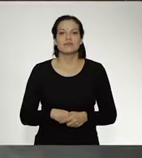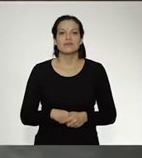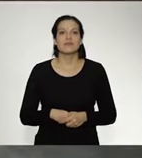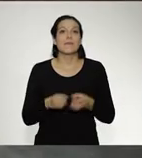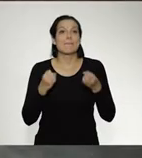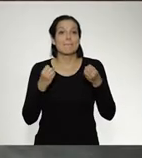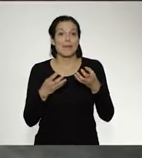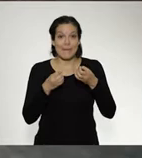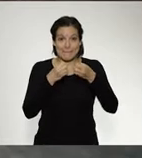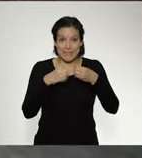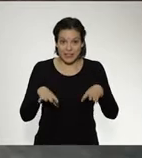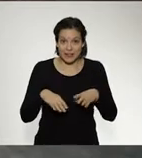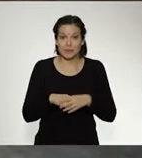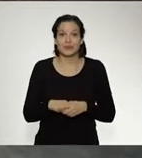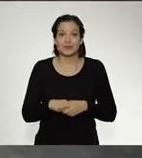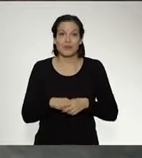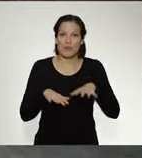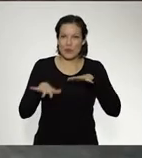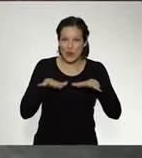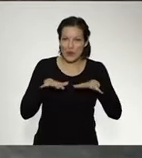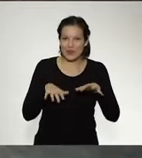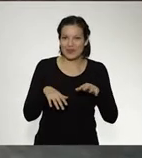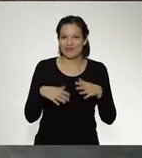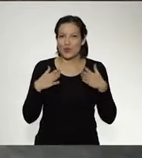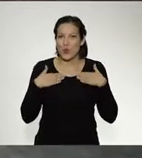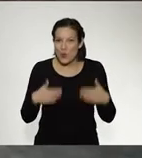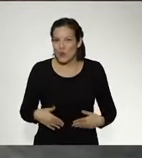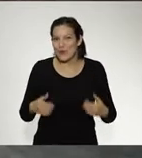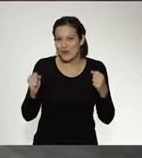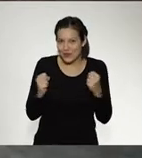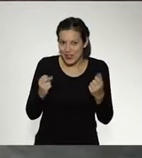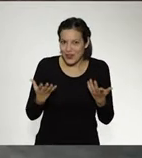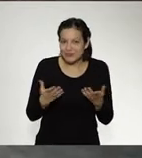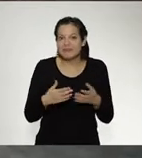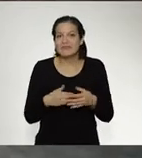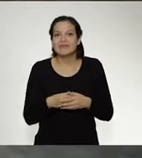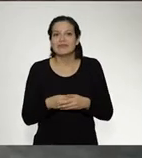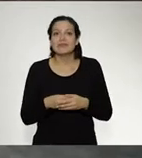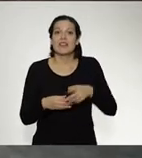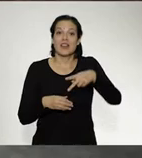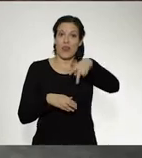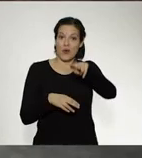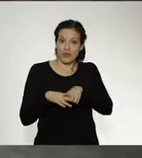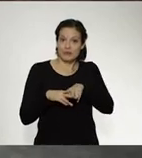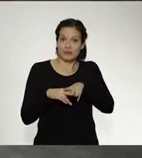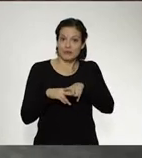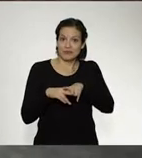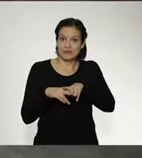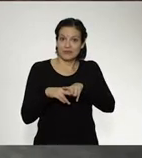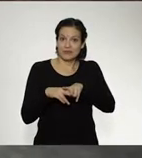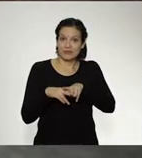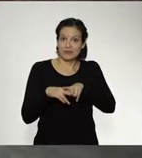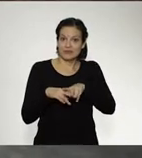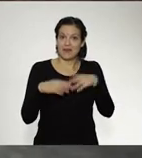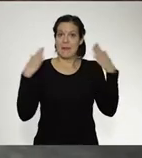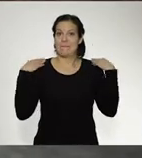Bien, arrancamos con un poquito de movilidad, ya que estamos totalmente fríos, ¿sí? Nos acostamos, giro con la